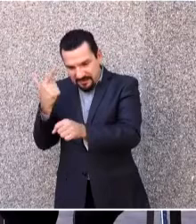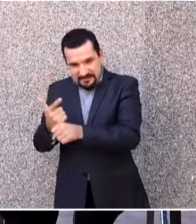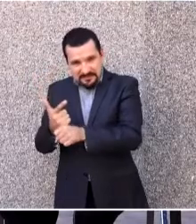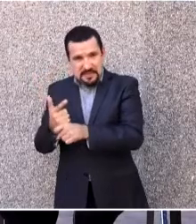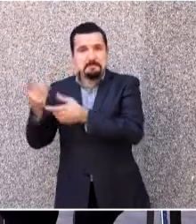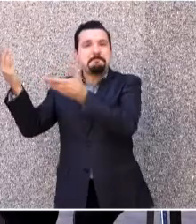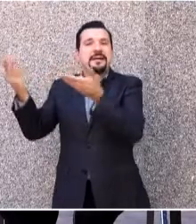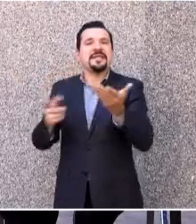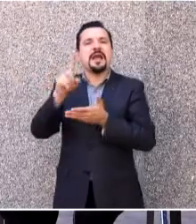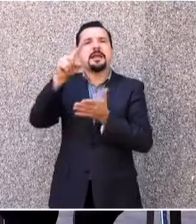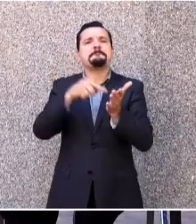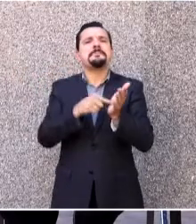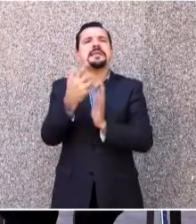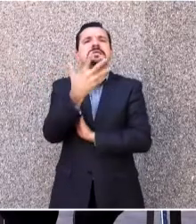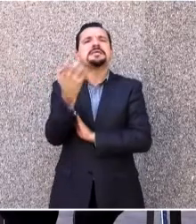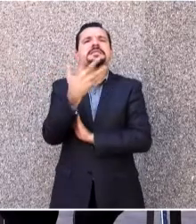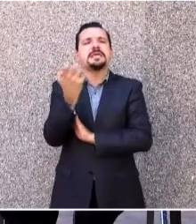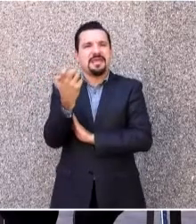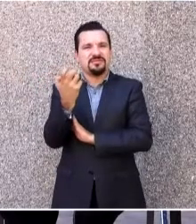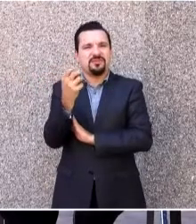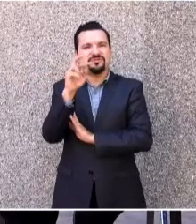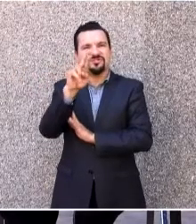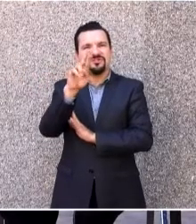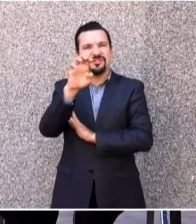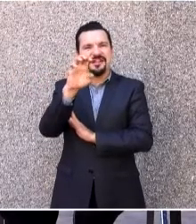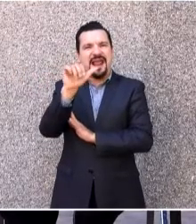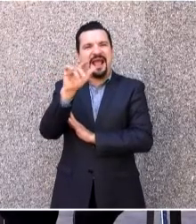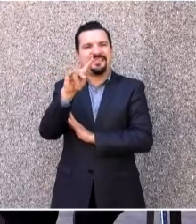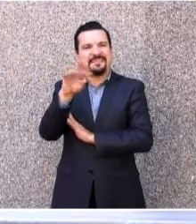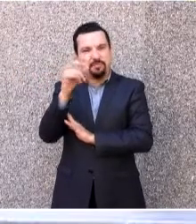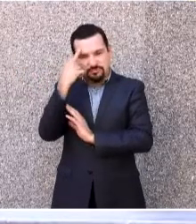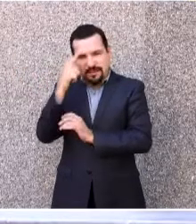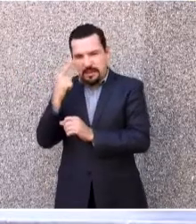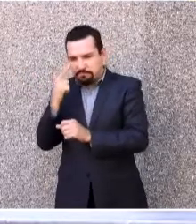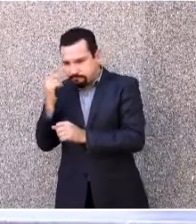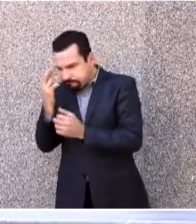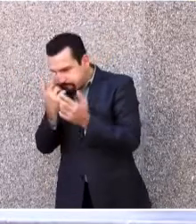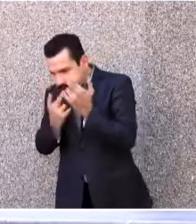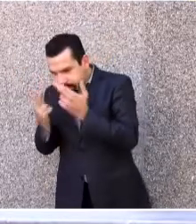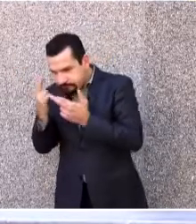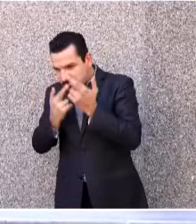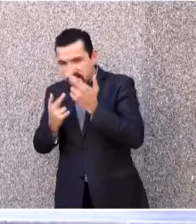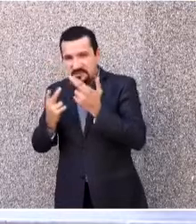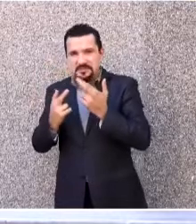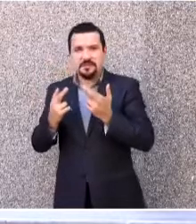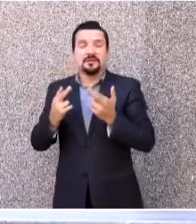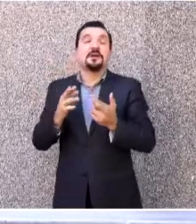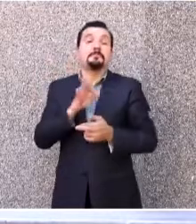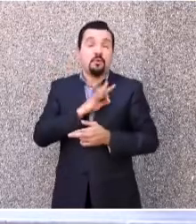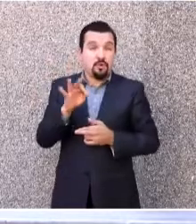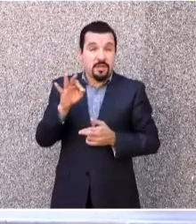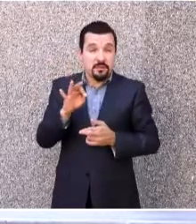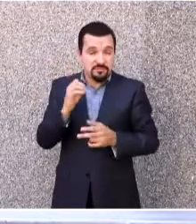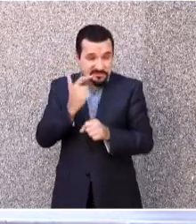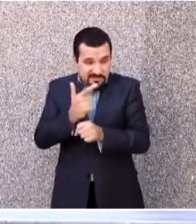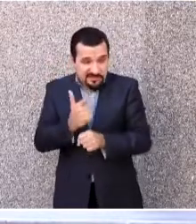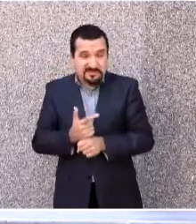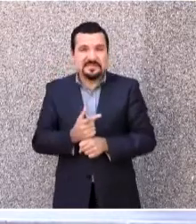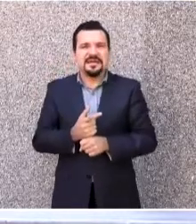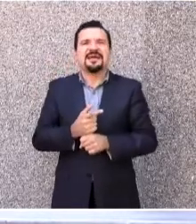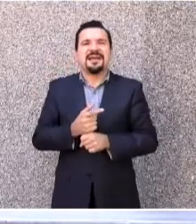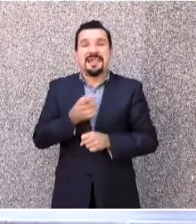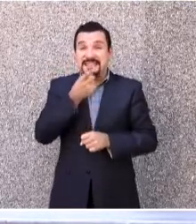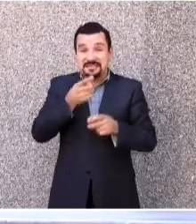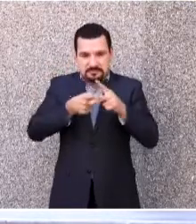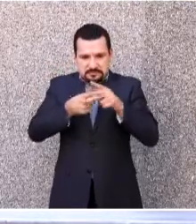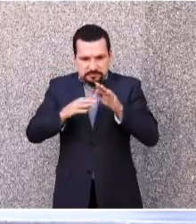hacer 1,500 pruebas entre hoy y mañana, lo cual implica que podríamos hacer hasta 700 pacientes. Eso es lo que